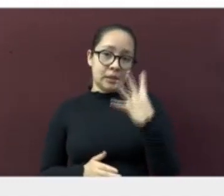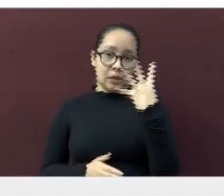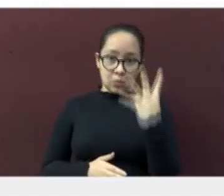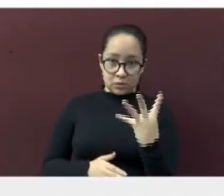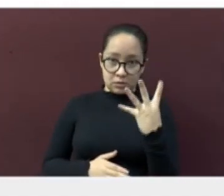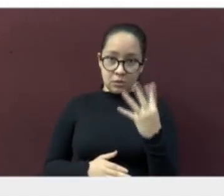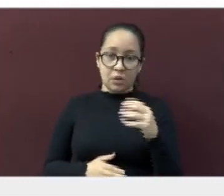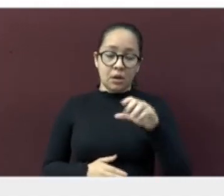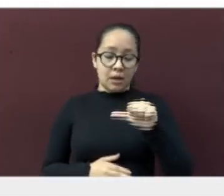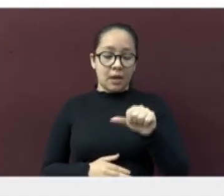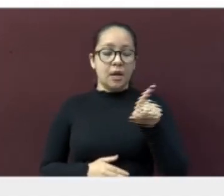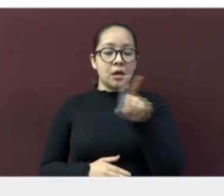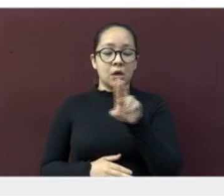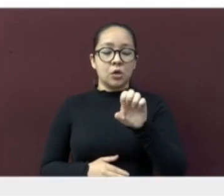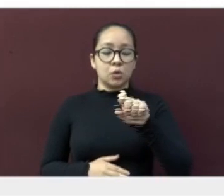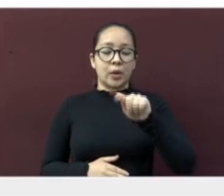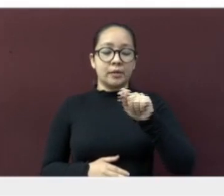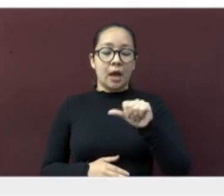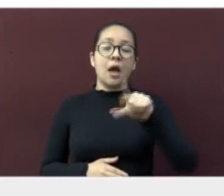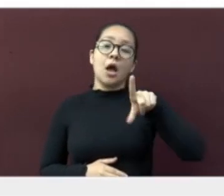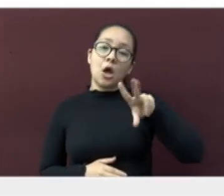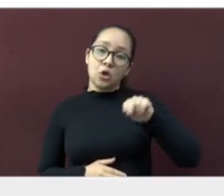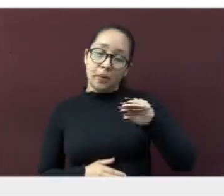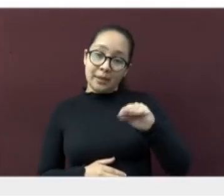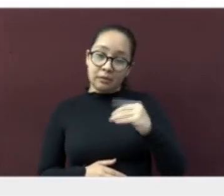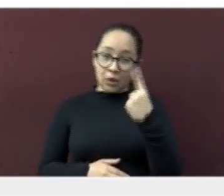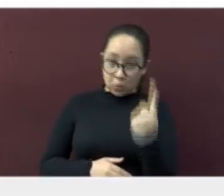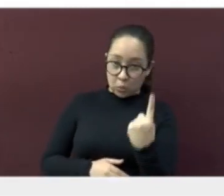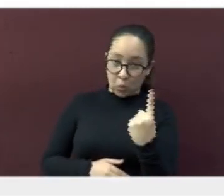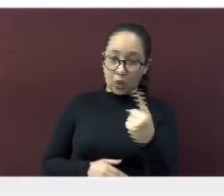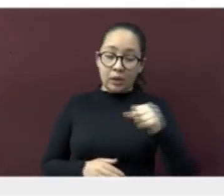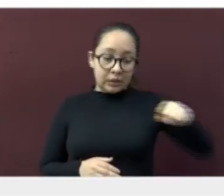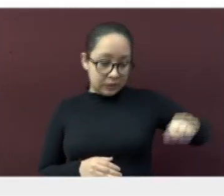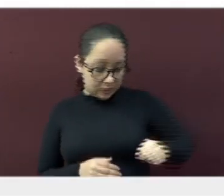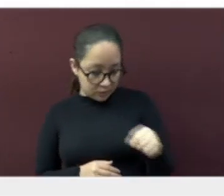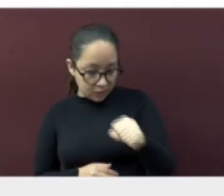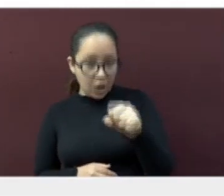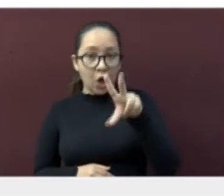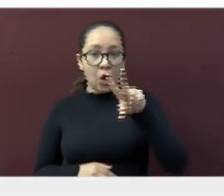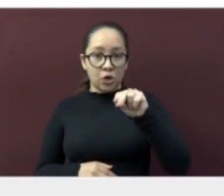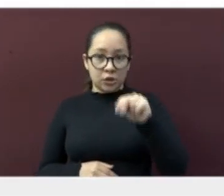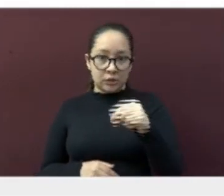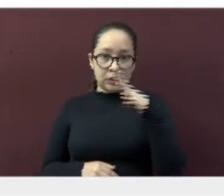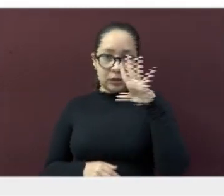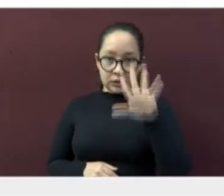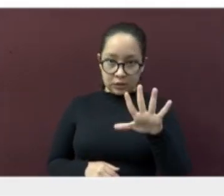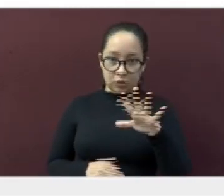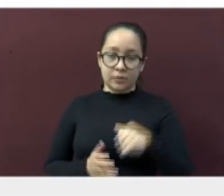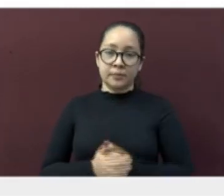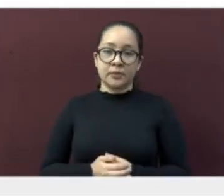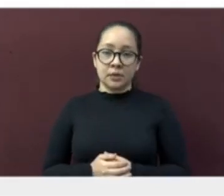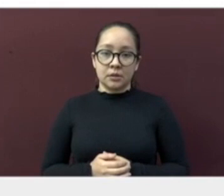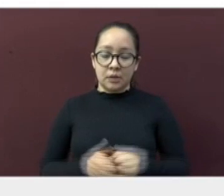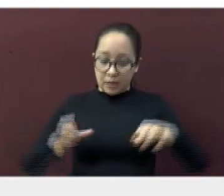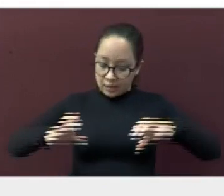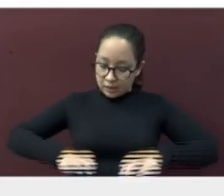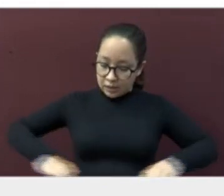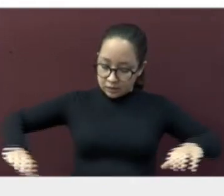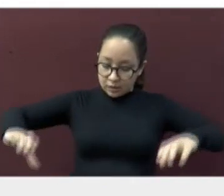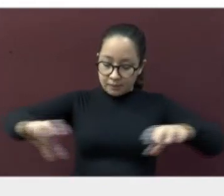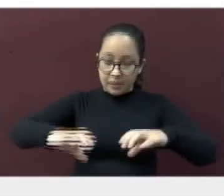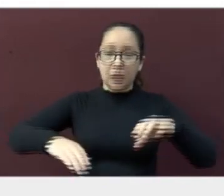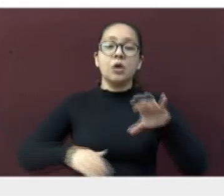josé azueta 91 santiago tuxtla 85 catemaco